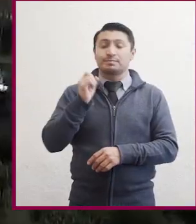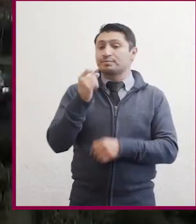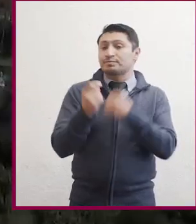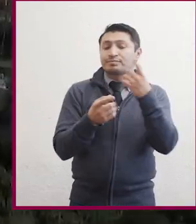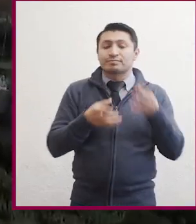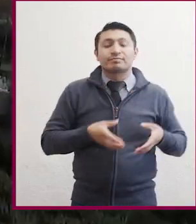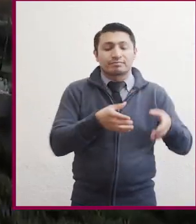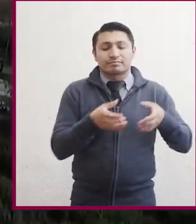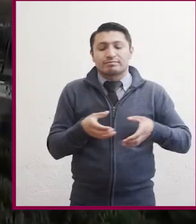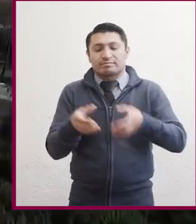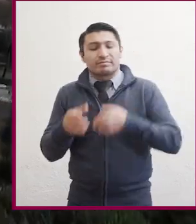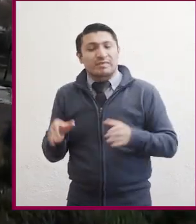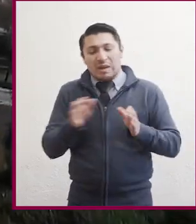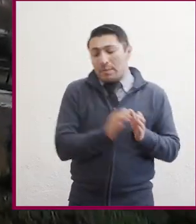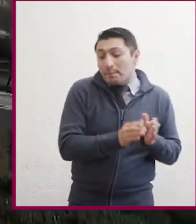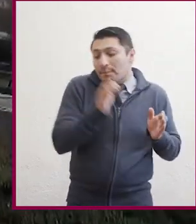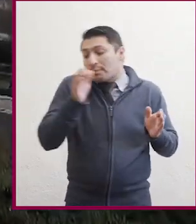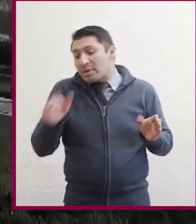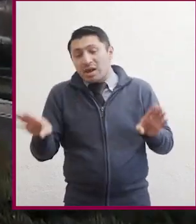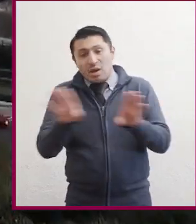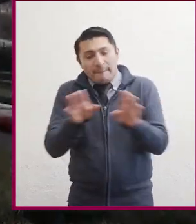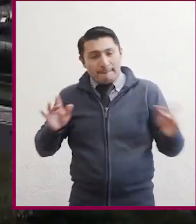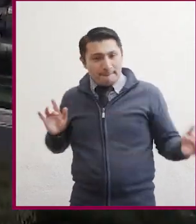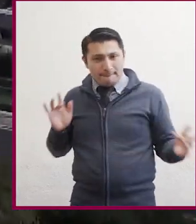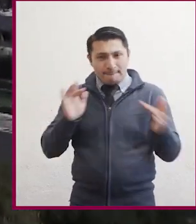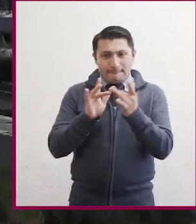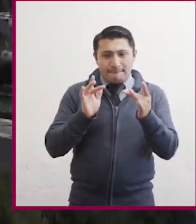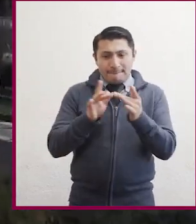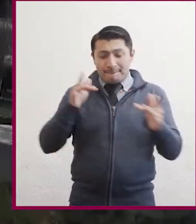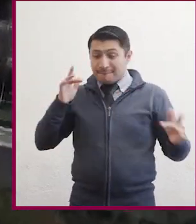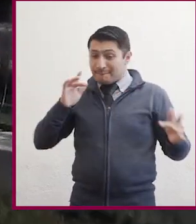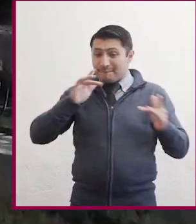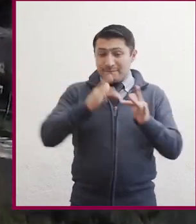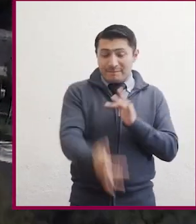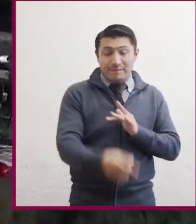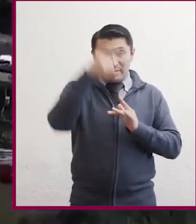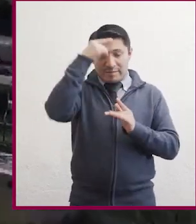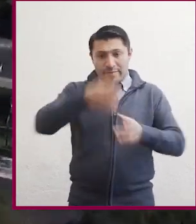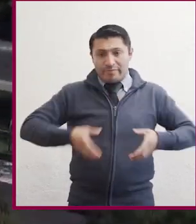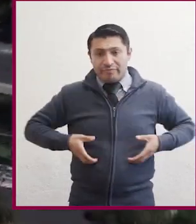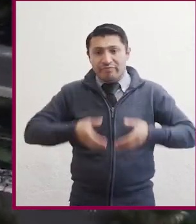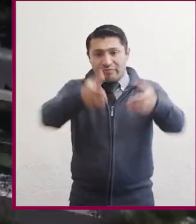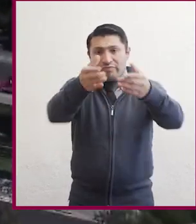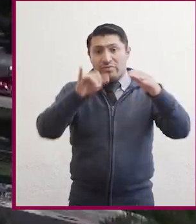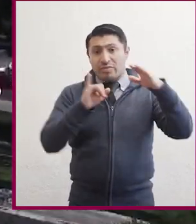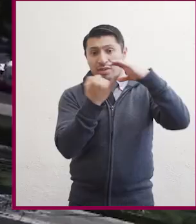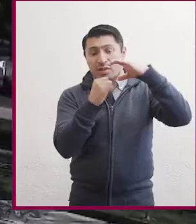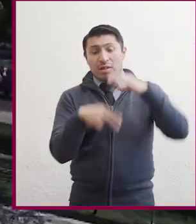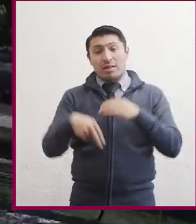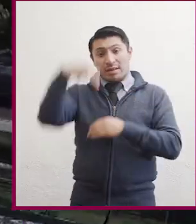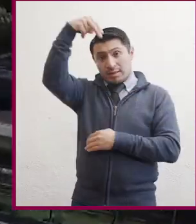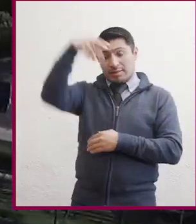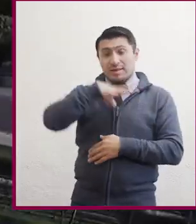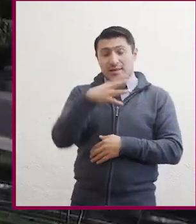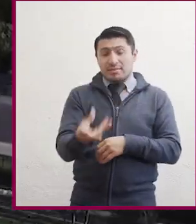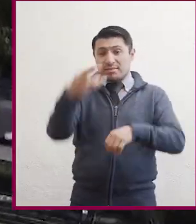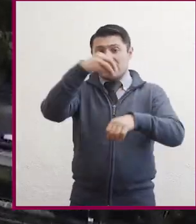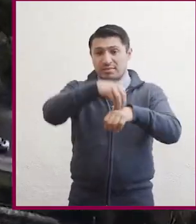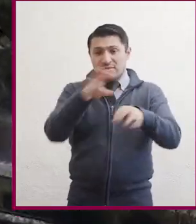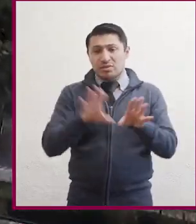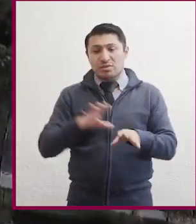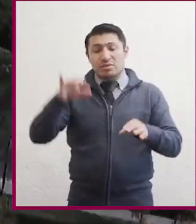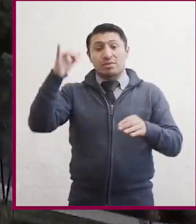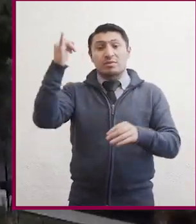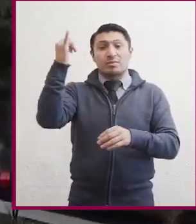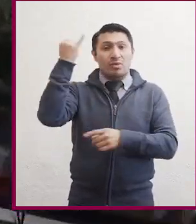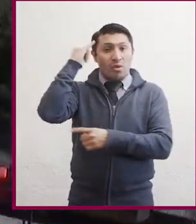A unas cuadras de aquí, su trayectoria fue interrumpida para abrir la actual avenida Insurgentes Norte, donde fueron